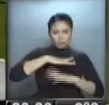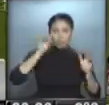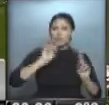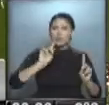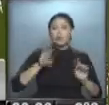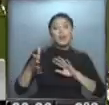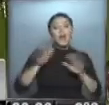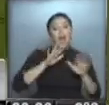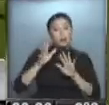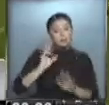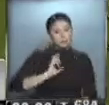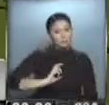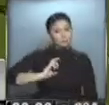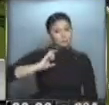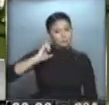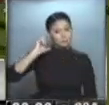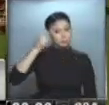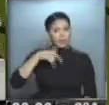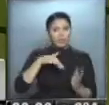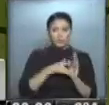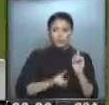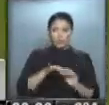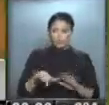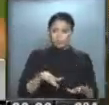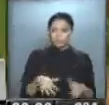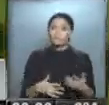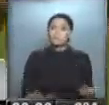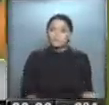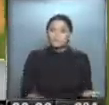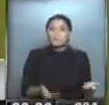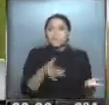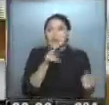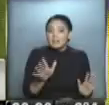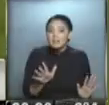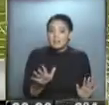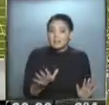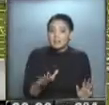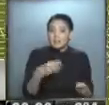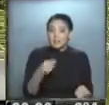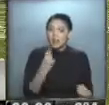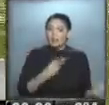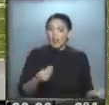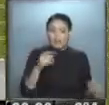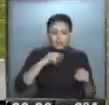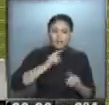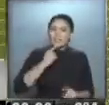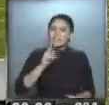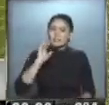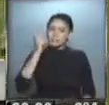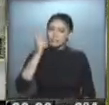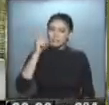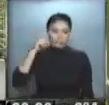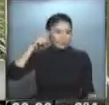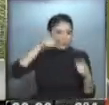a veces me caliento por algunas cosas. Y bueno, creo que esto tiene que ver y apunta directamente a la